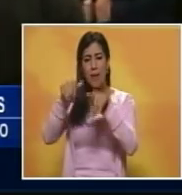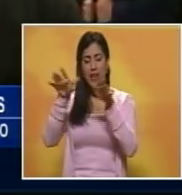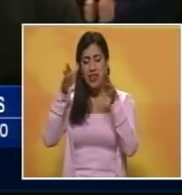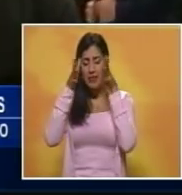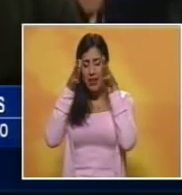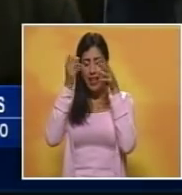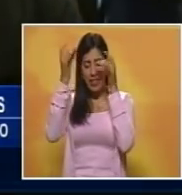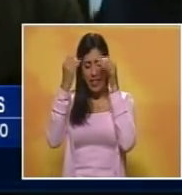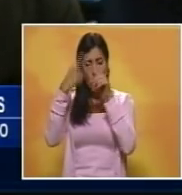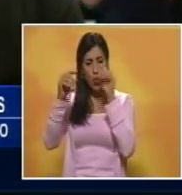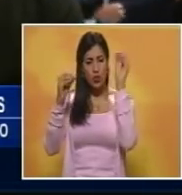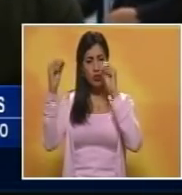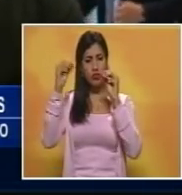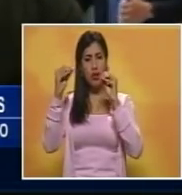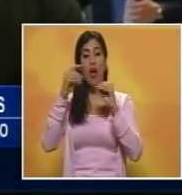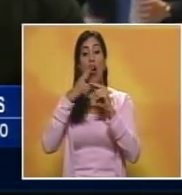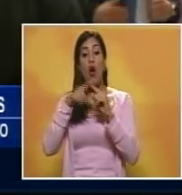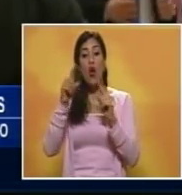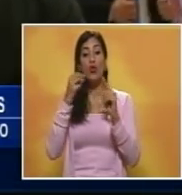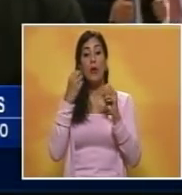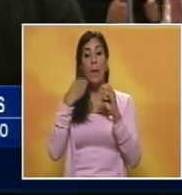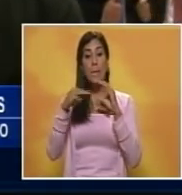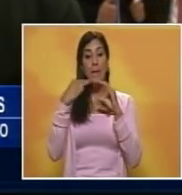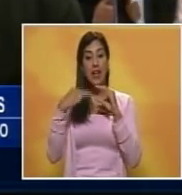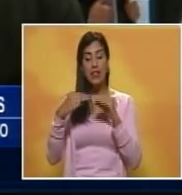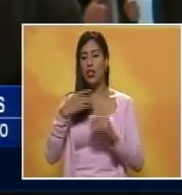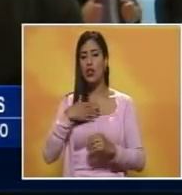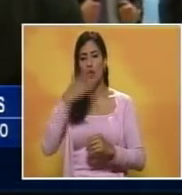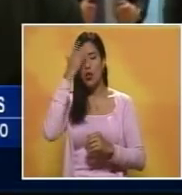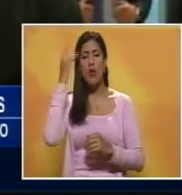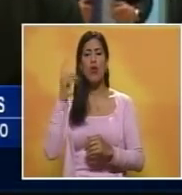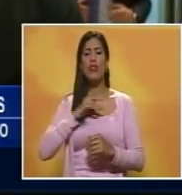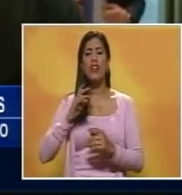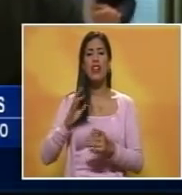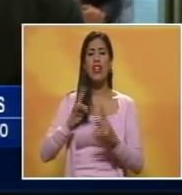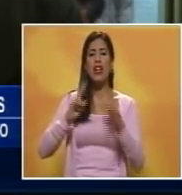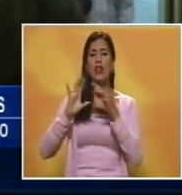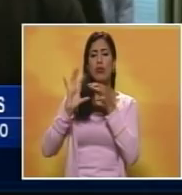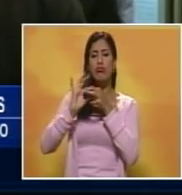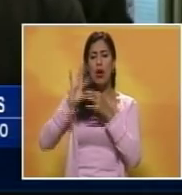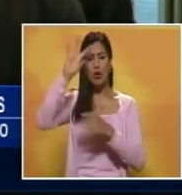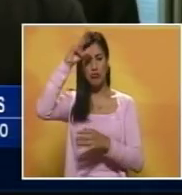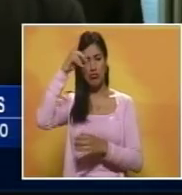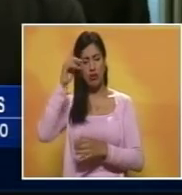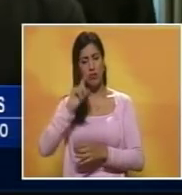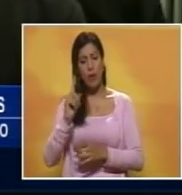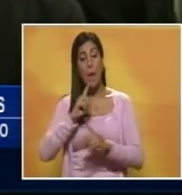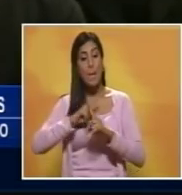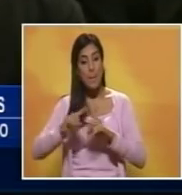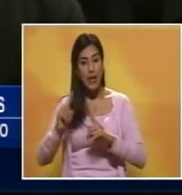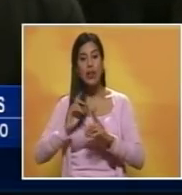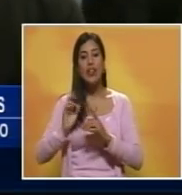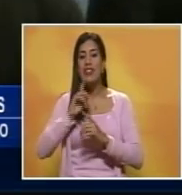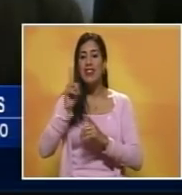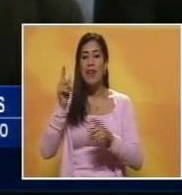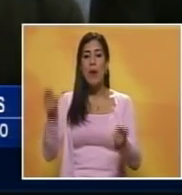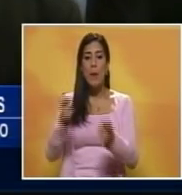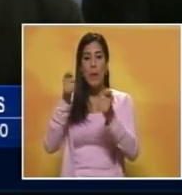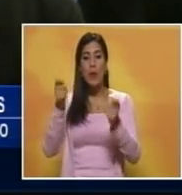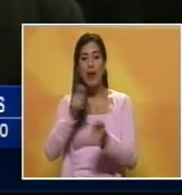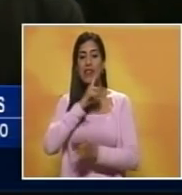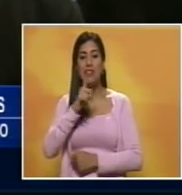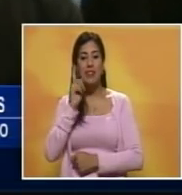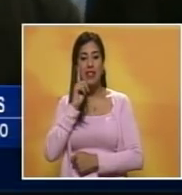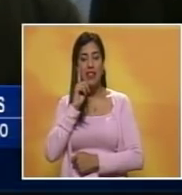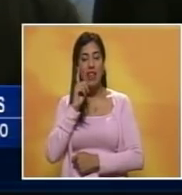en ser creativo. Luego, en otro mensaje, aclaró que esto no tenía que ver con su relación con Donald Trump y que se vio involucrado en una campaña